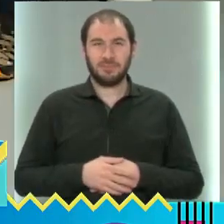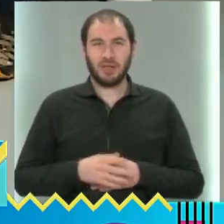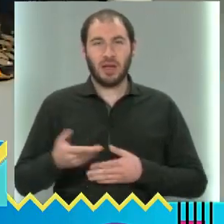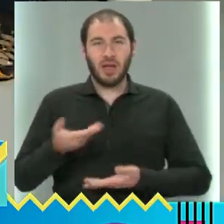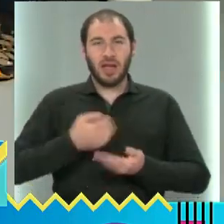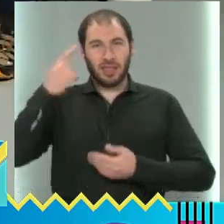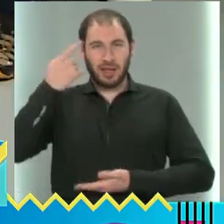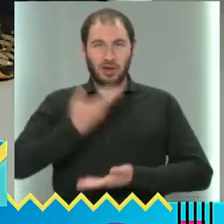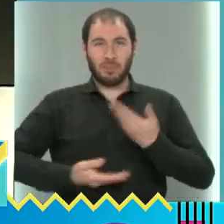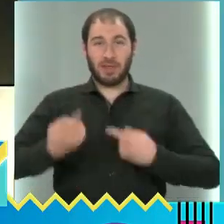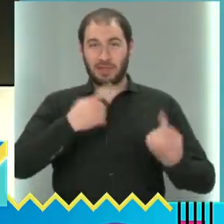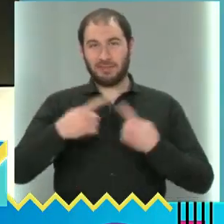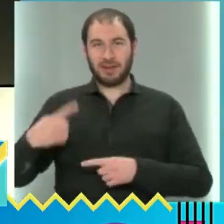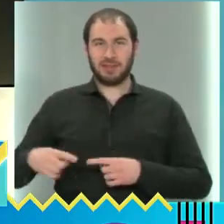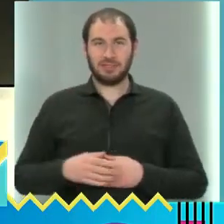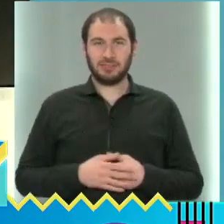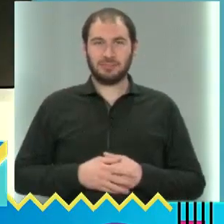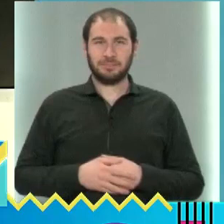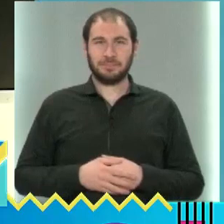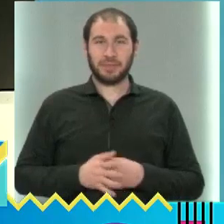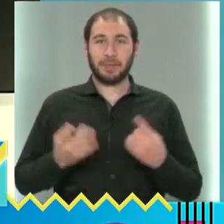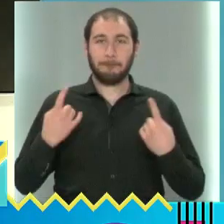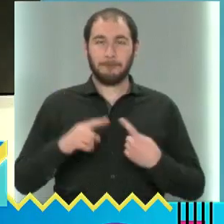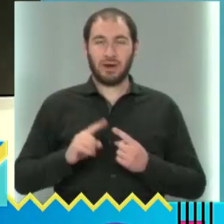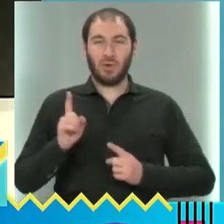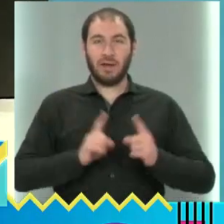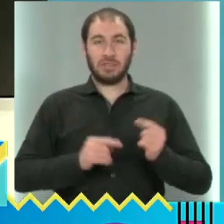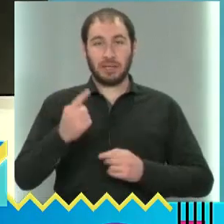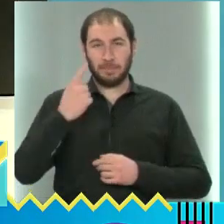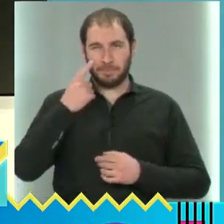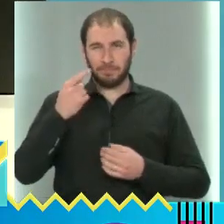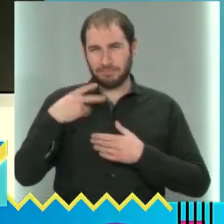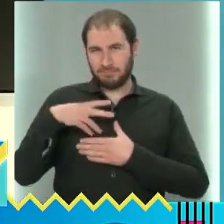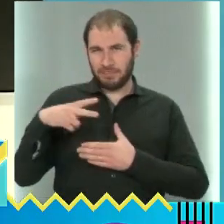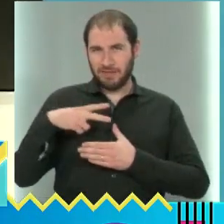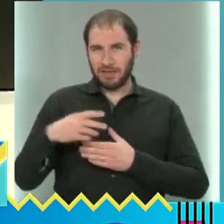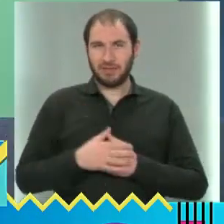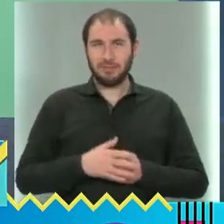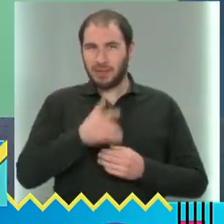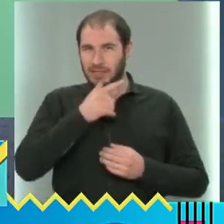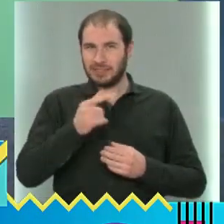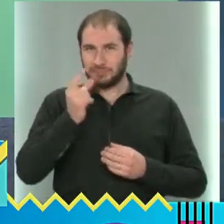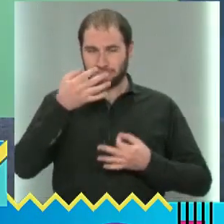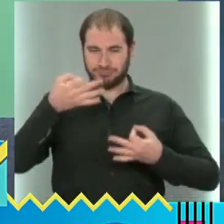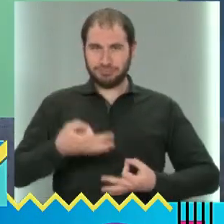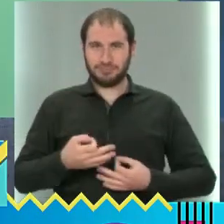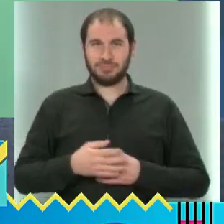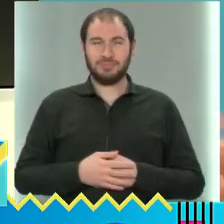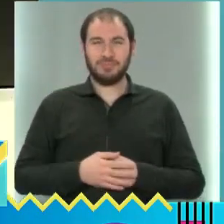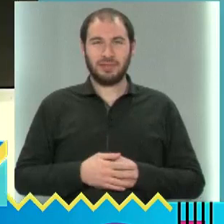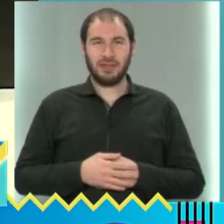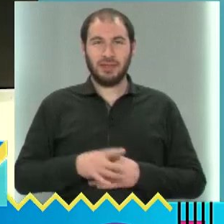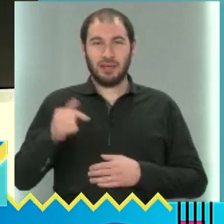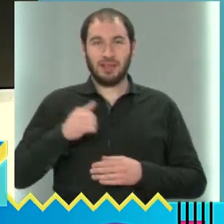compartiendo ideas distintas, por supuesto, en ciertas cosas, pero por ahí al aire están como más más políticamente correctos, si se quiere. Así que les